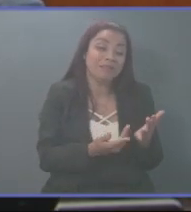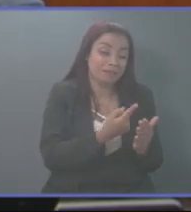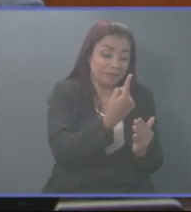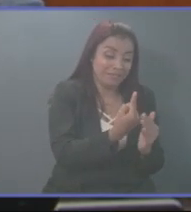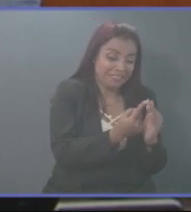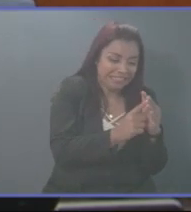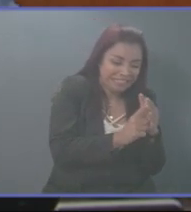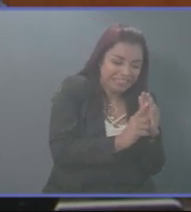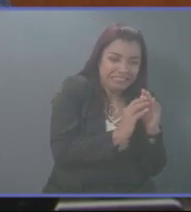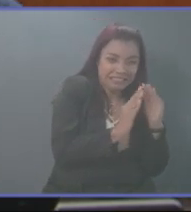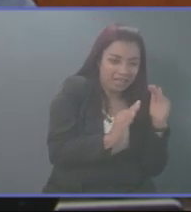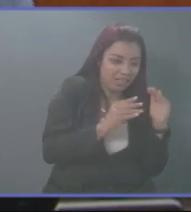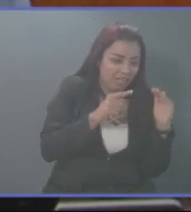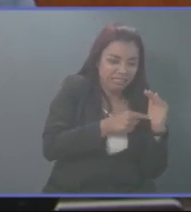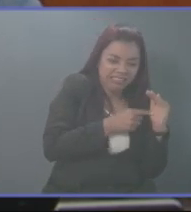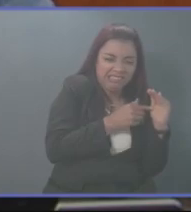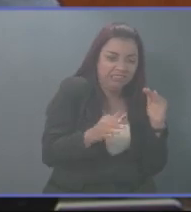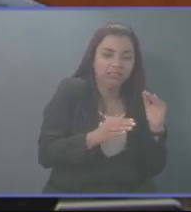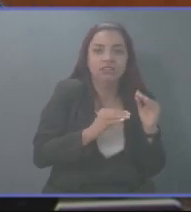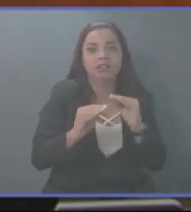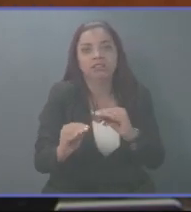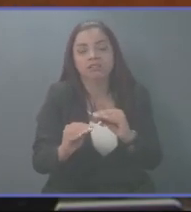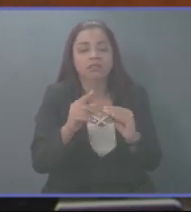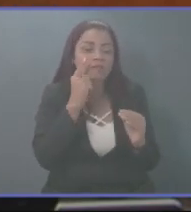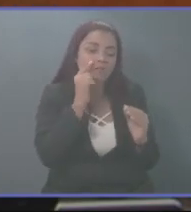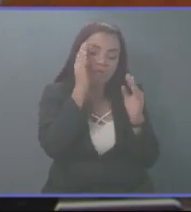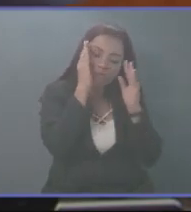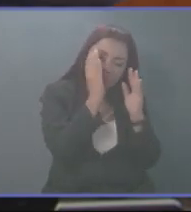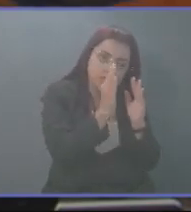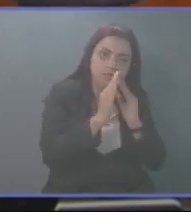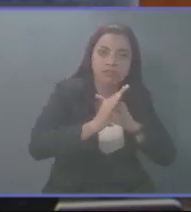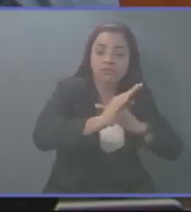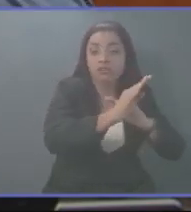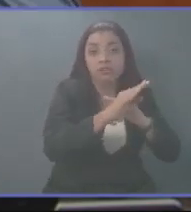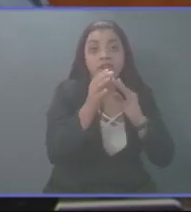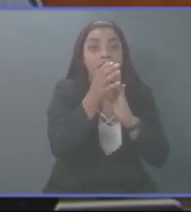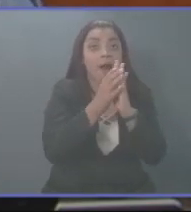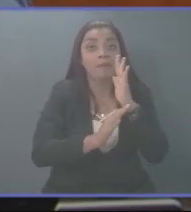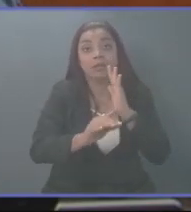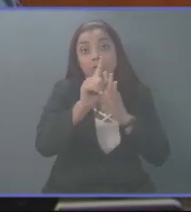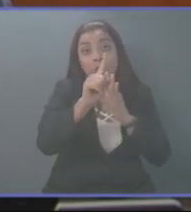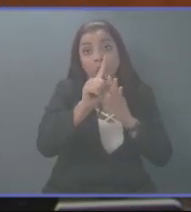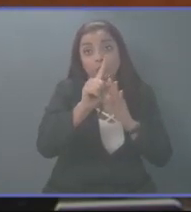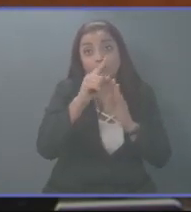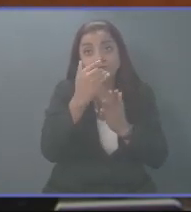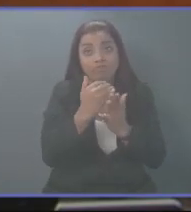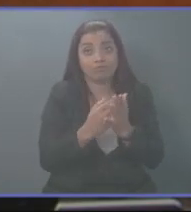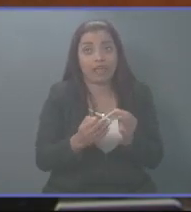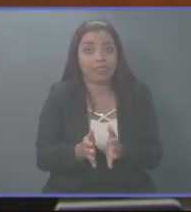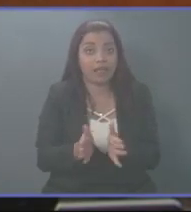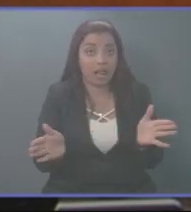desplazamiento forzado interno, capítulo 1, disposiciones generales.